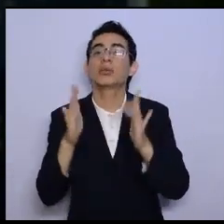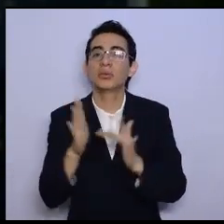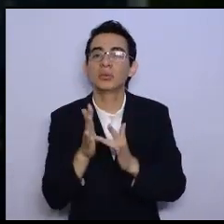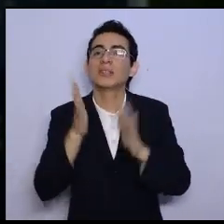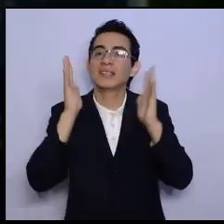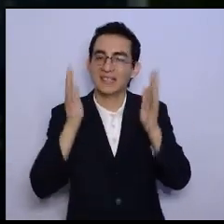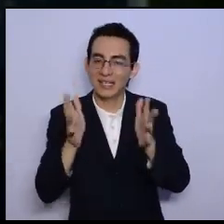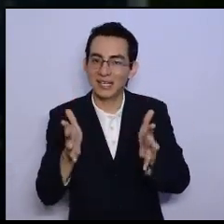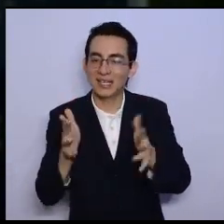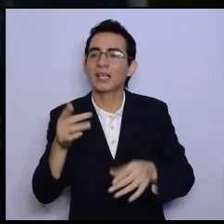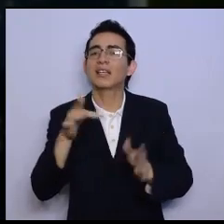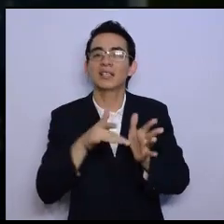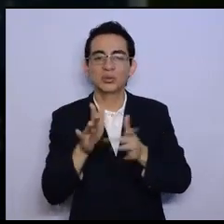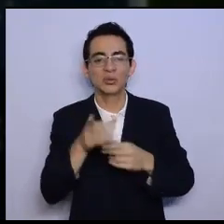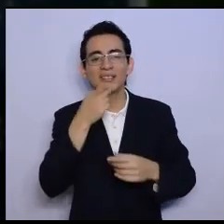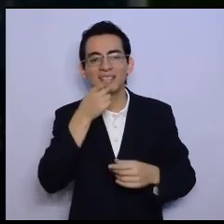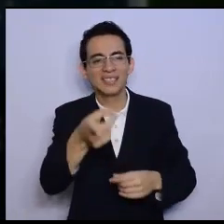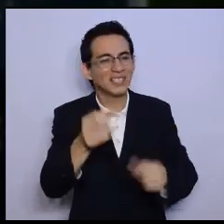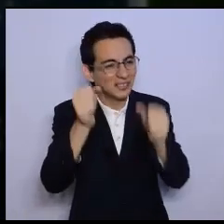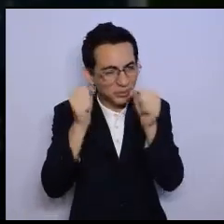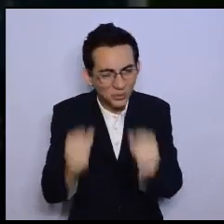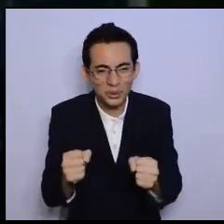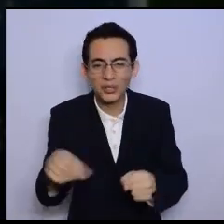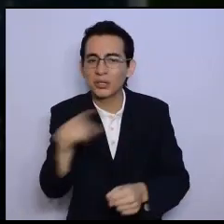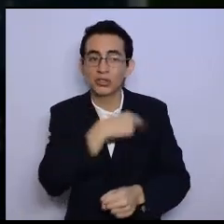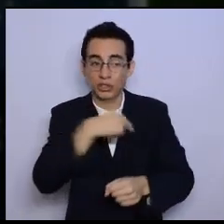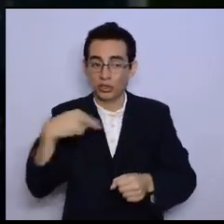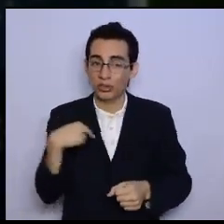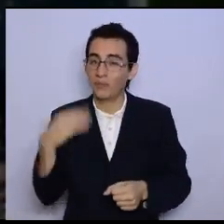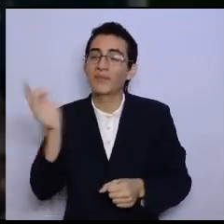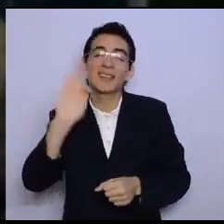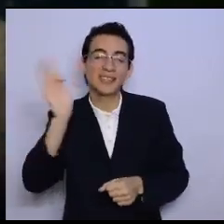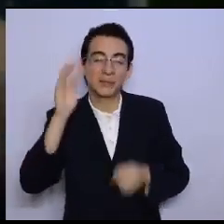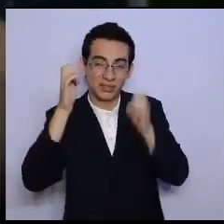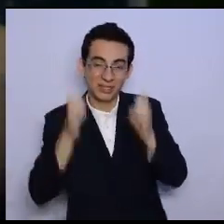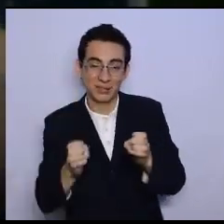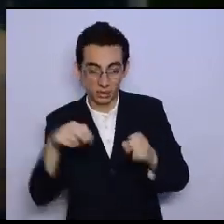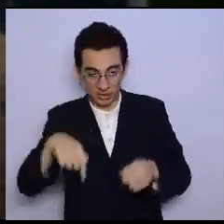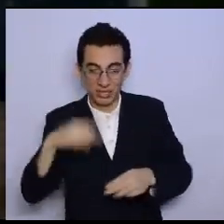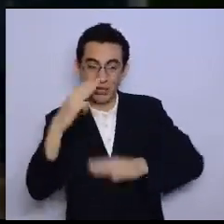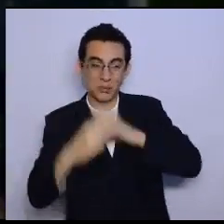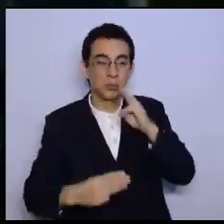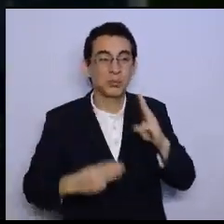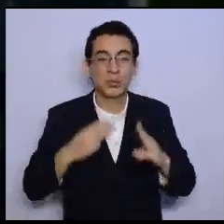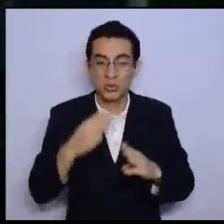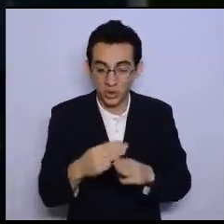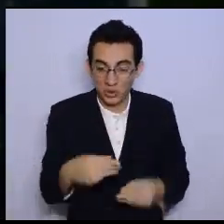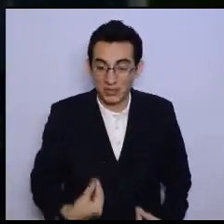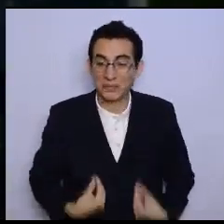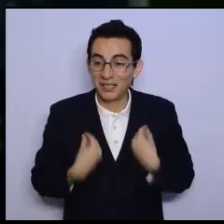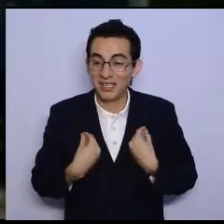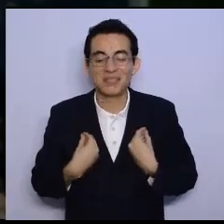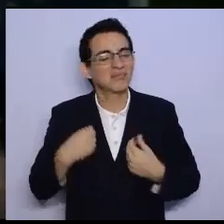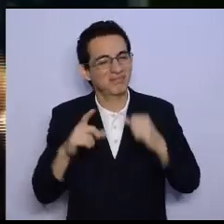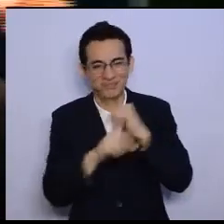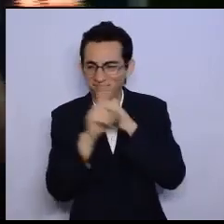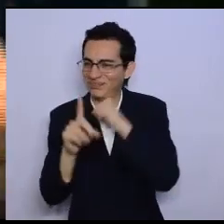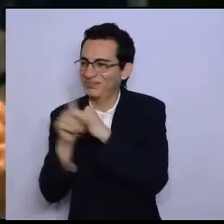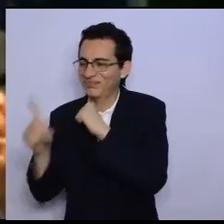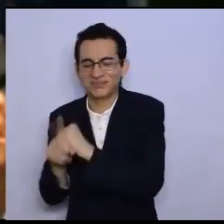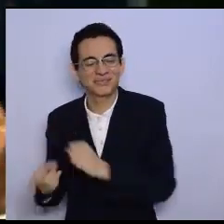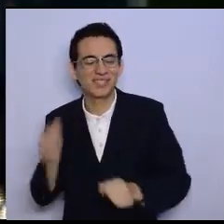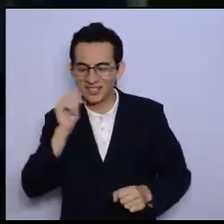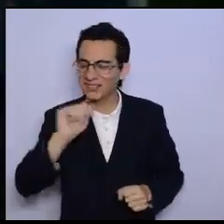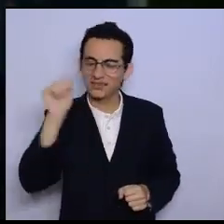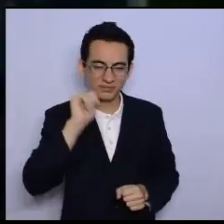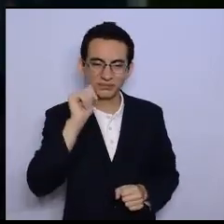asegurándonos que mientras estemos en el mundo, ¿qué vamos a tener? Ok, todos los